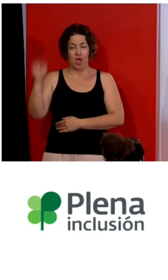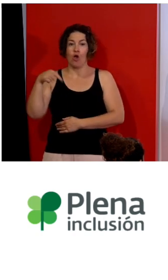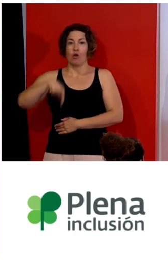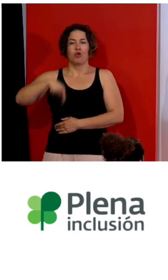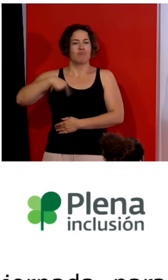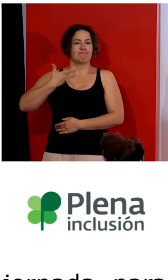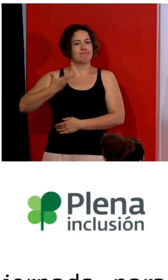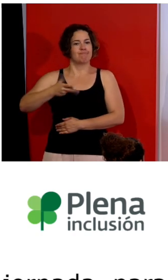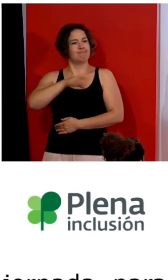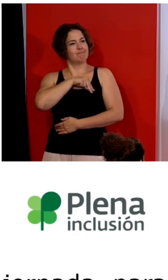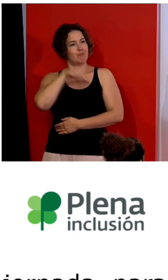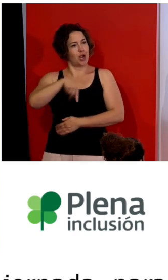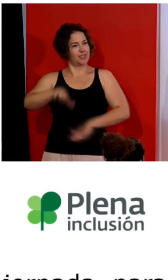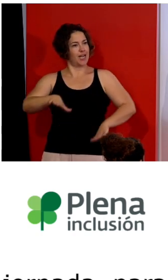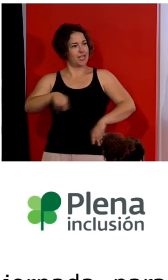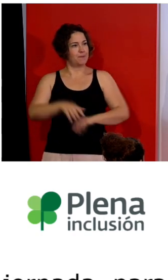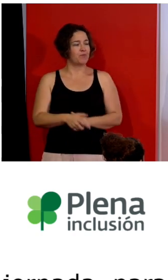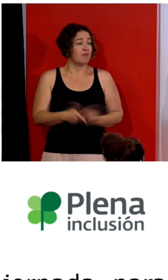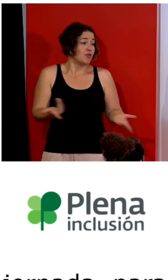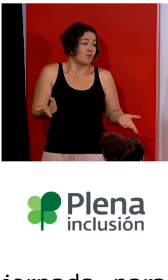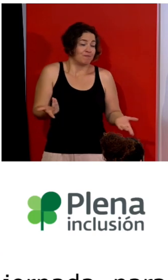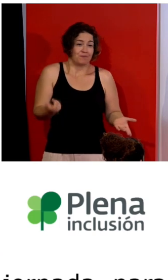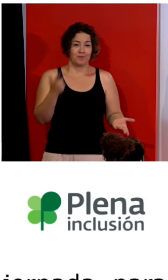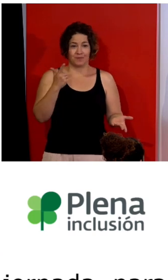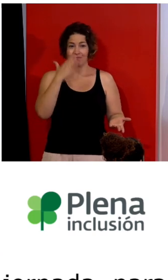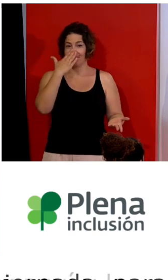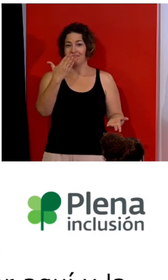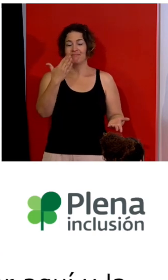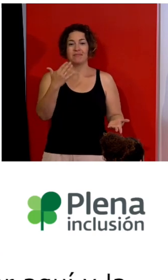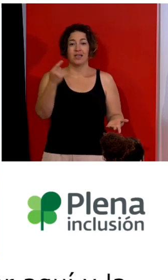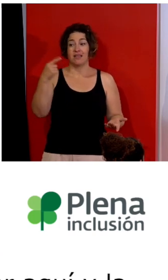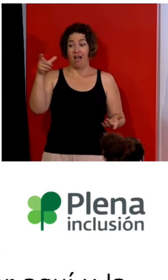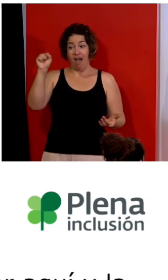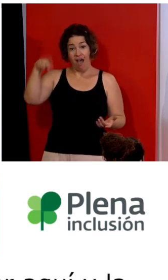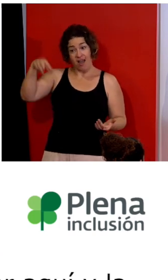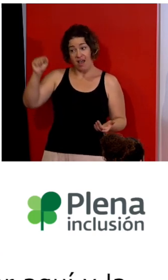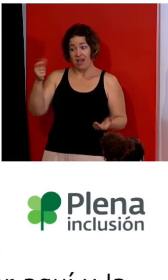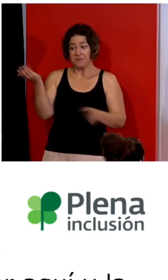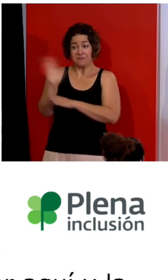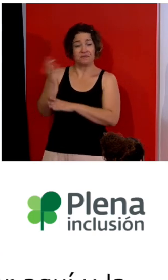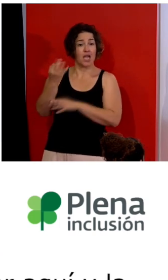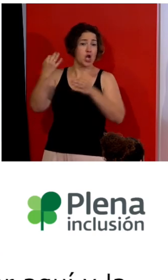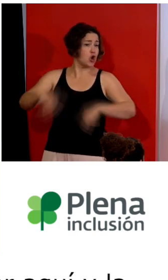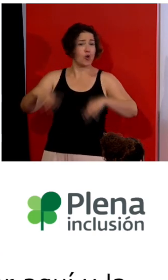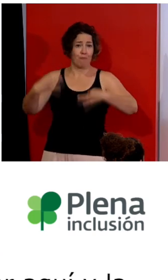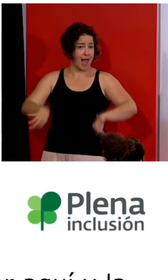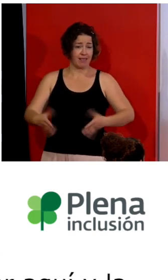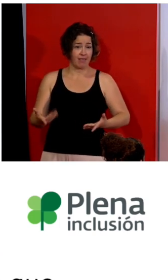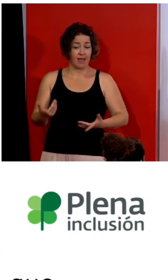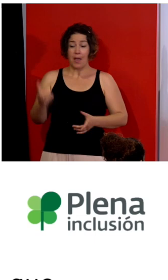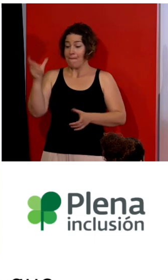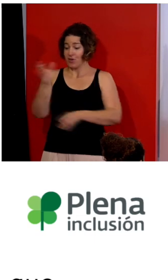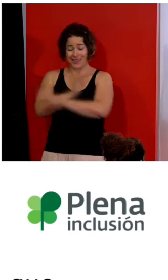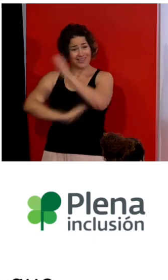aquí. Y la verdad es que, bueno, como hemos dicho, lo que representa Ana es esa normalidad que tienen que hacer que las personas